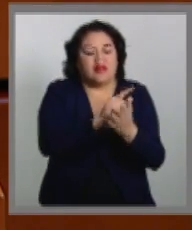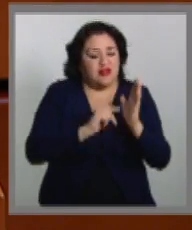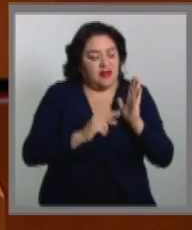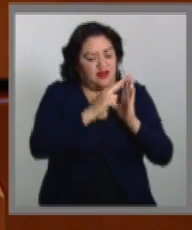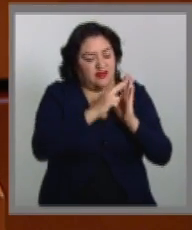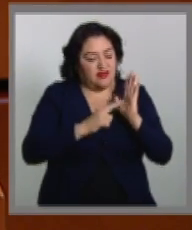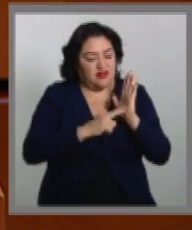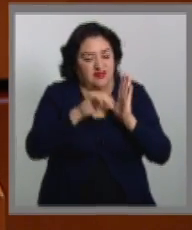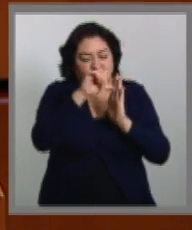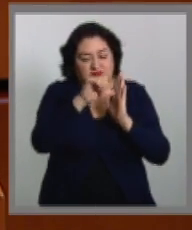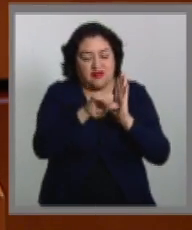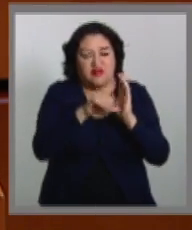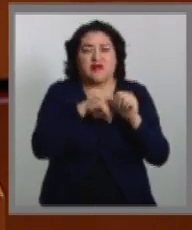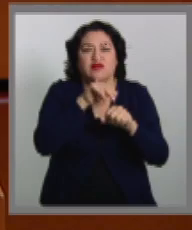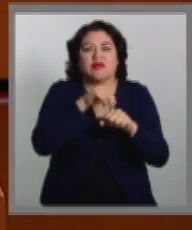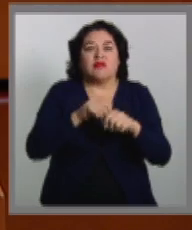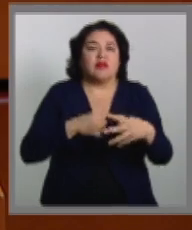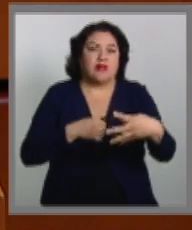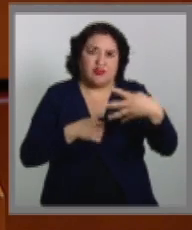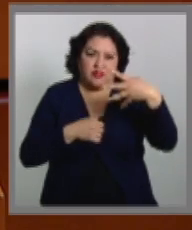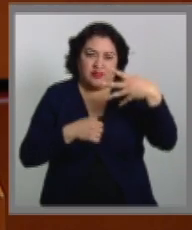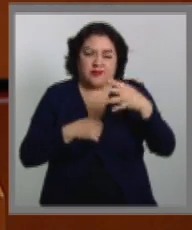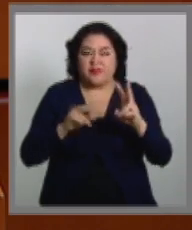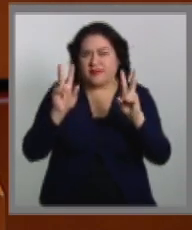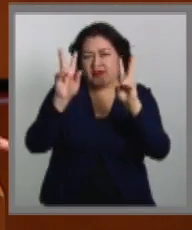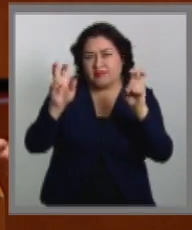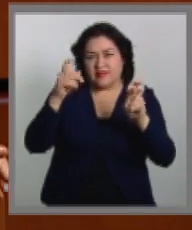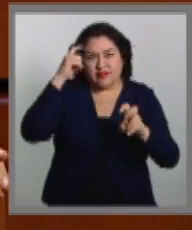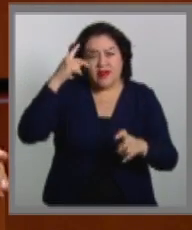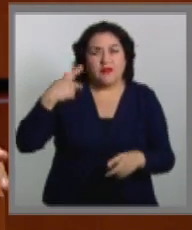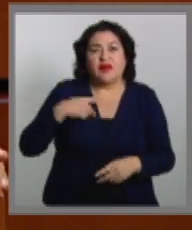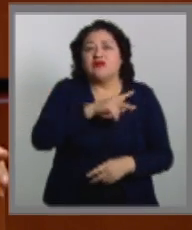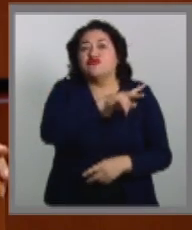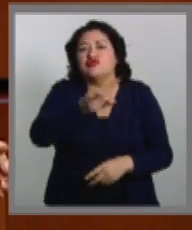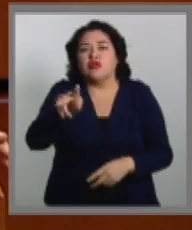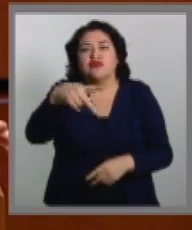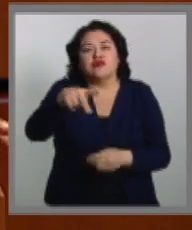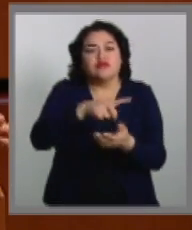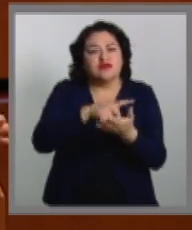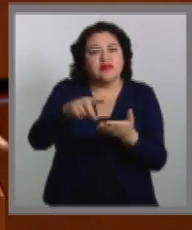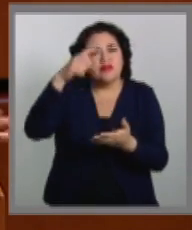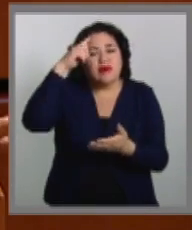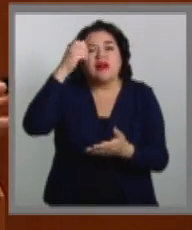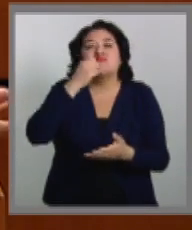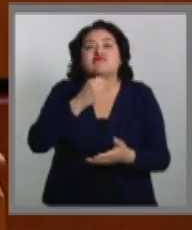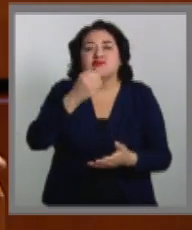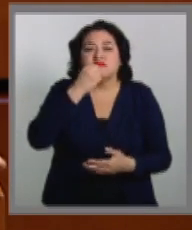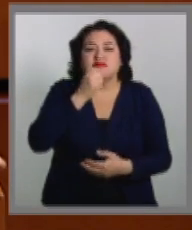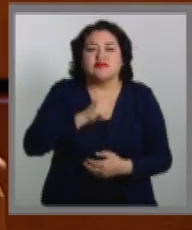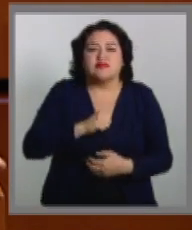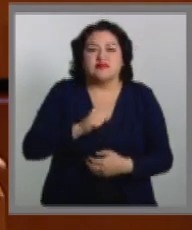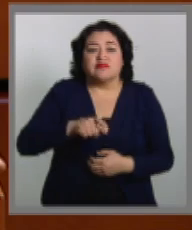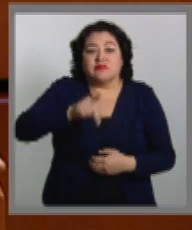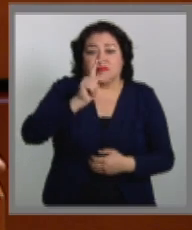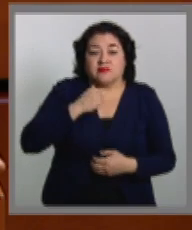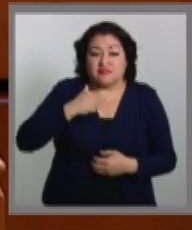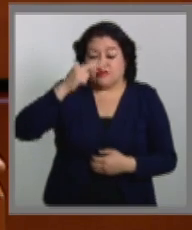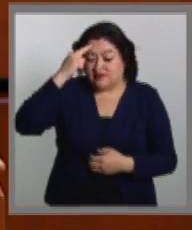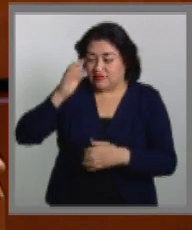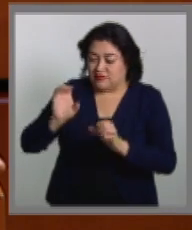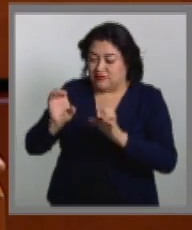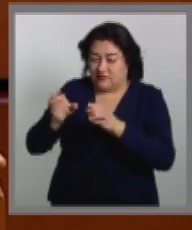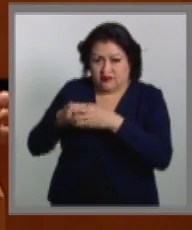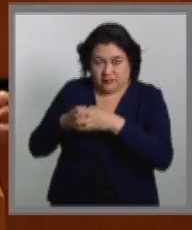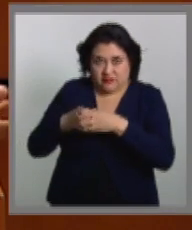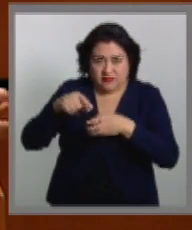reglamentaria, al artículo cuarto, que habla sobre el derecho a la alimentación y que ha sido omisa la Comisión de Estudios